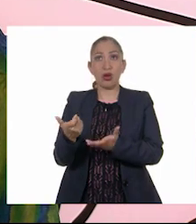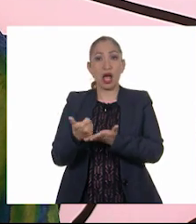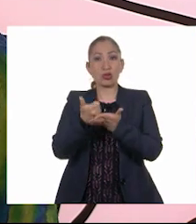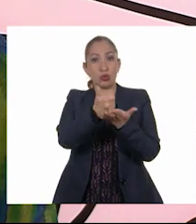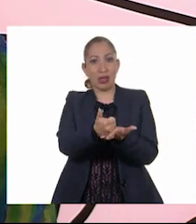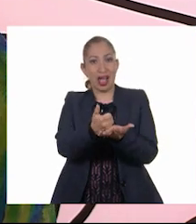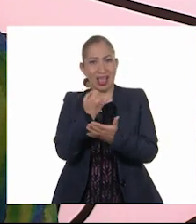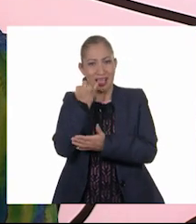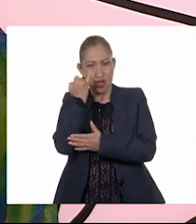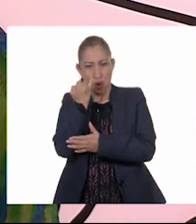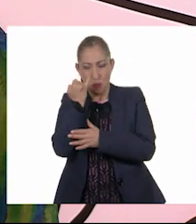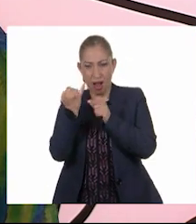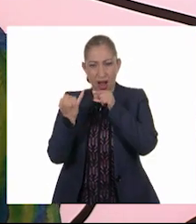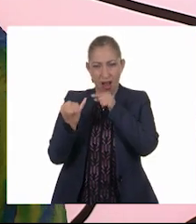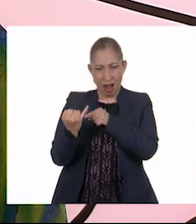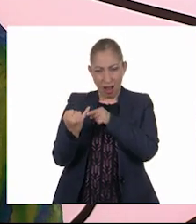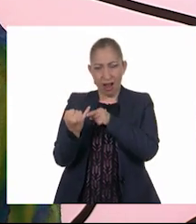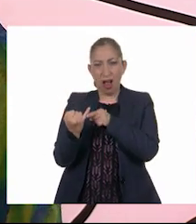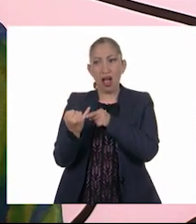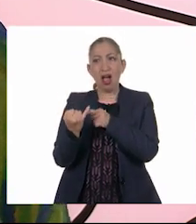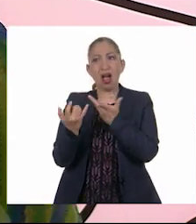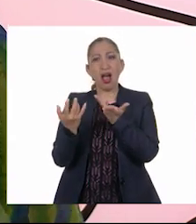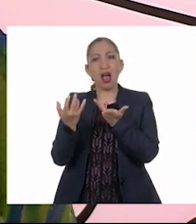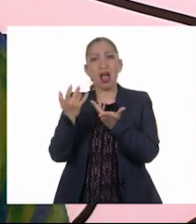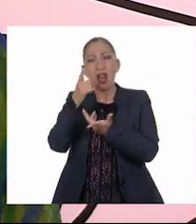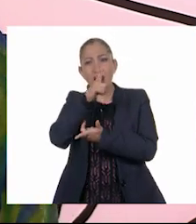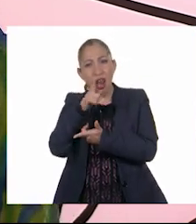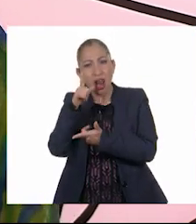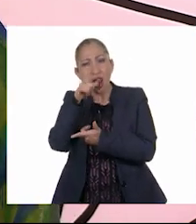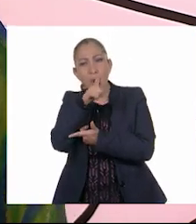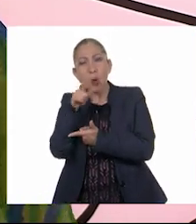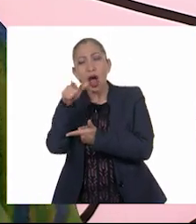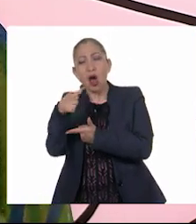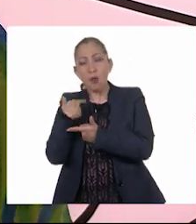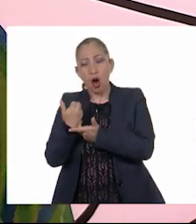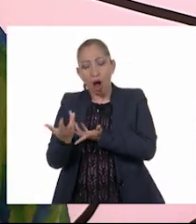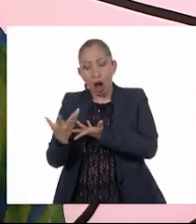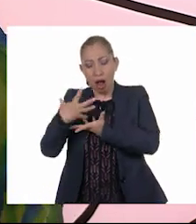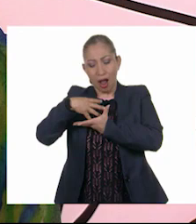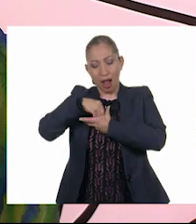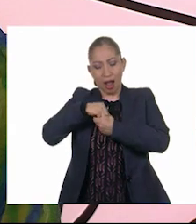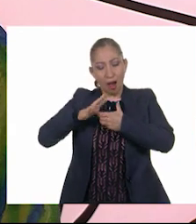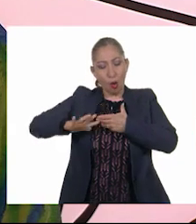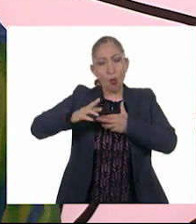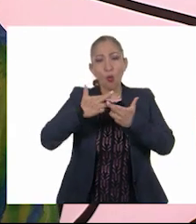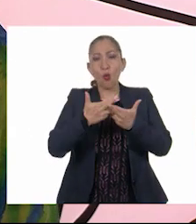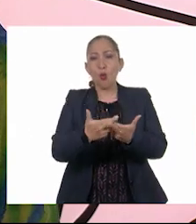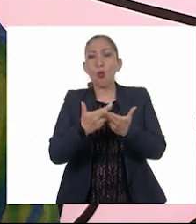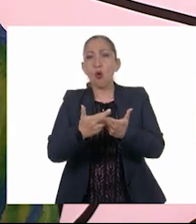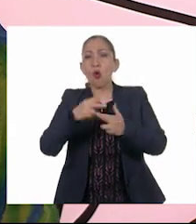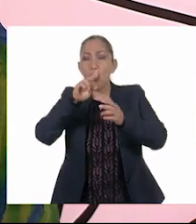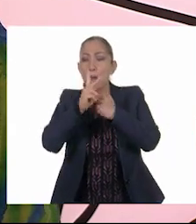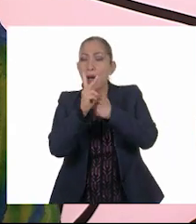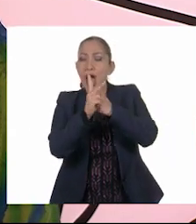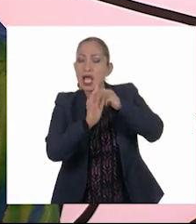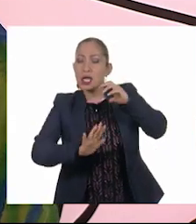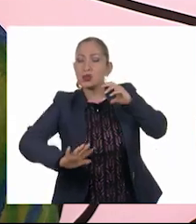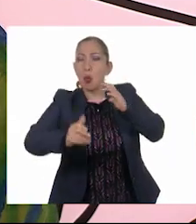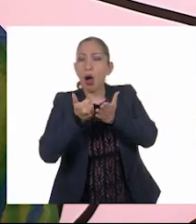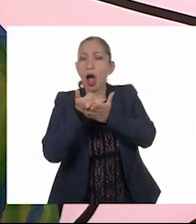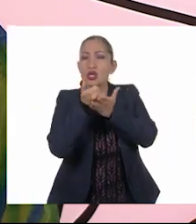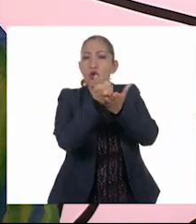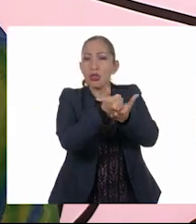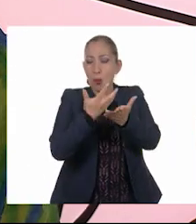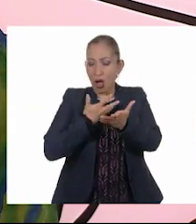la lengua, de lo que nutre, es lo que nutre a un país, es lo que lleva toda